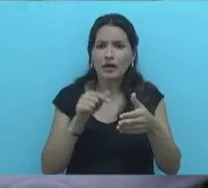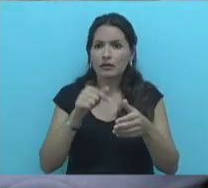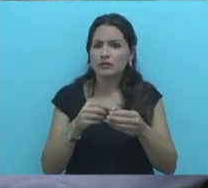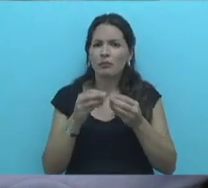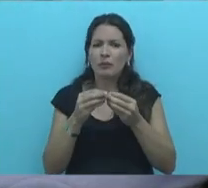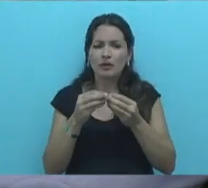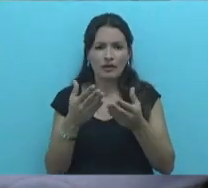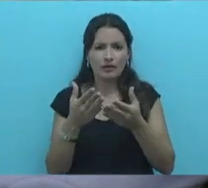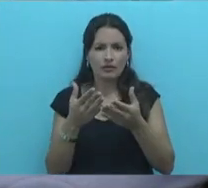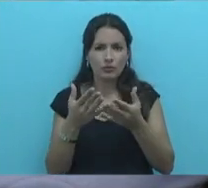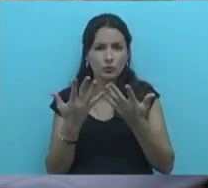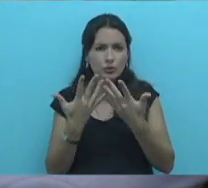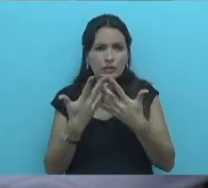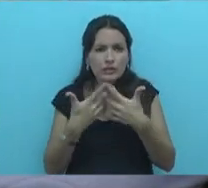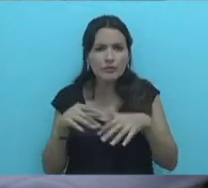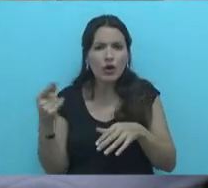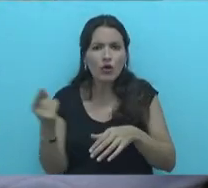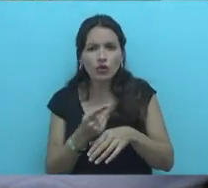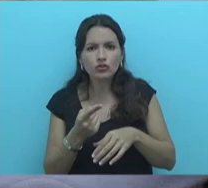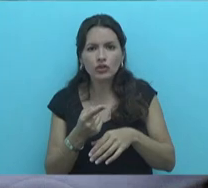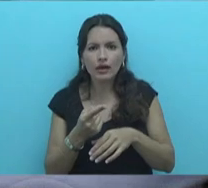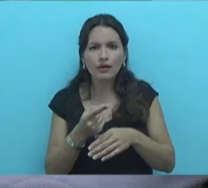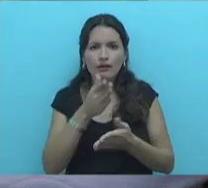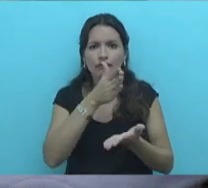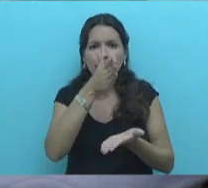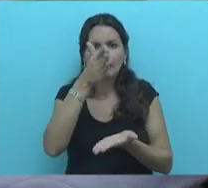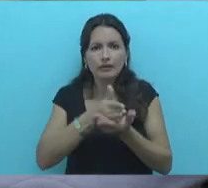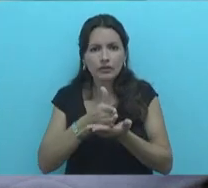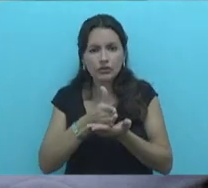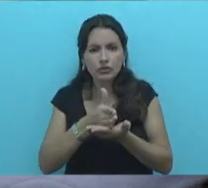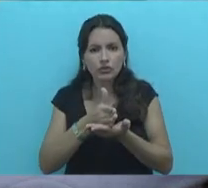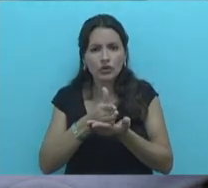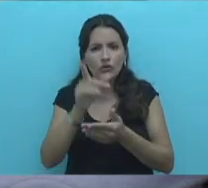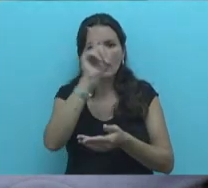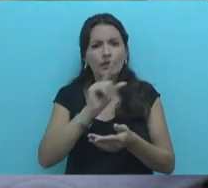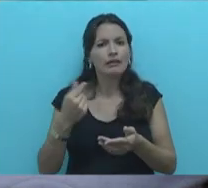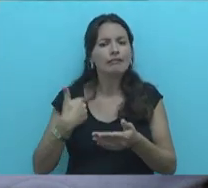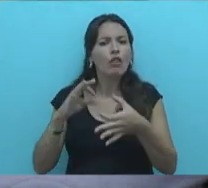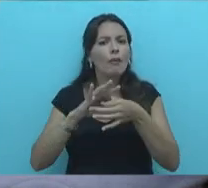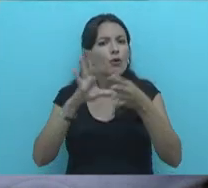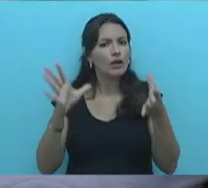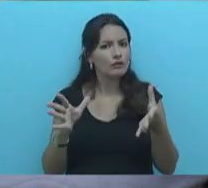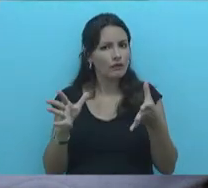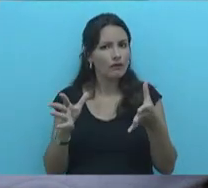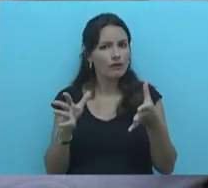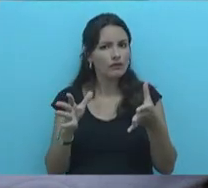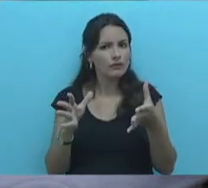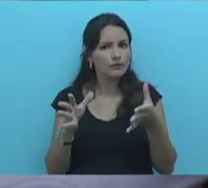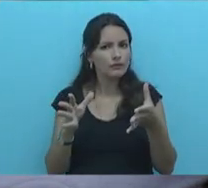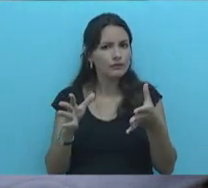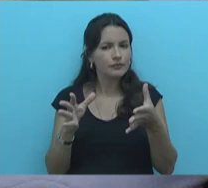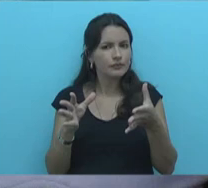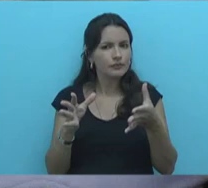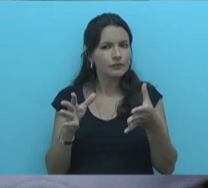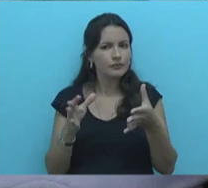que vulnera todos los derechos de un Estado democrático. No solamente lo